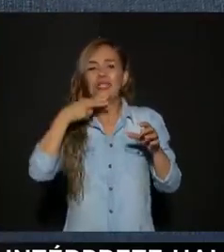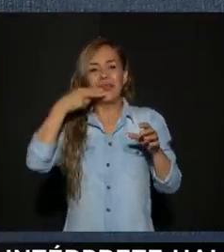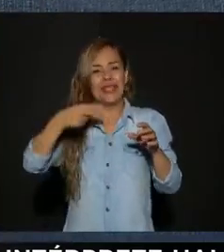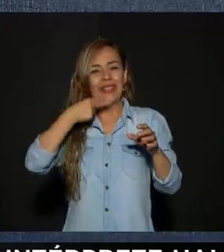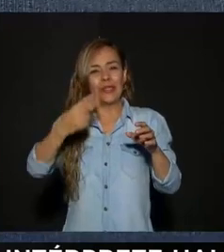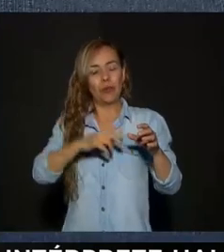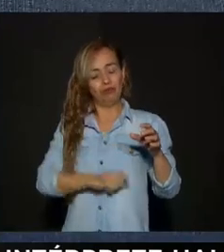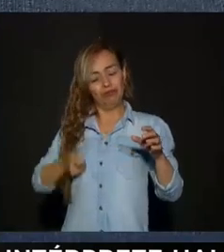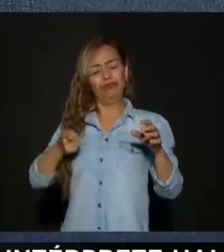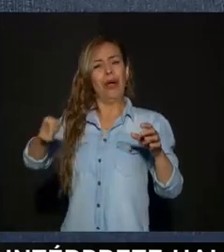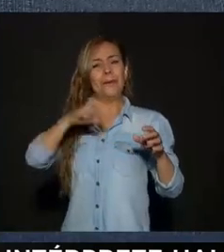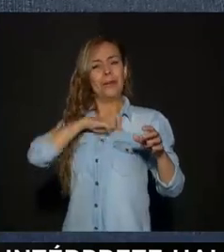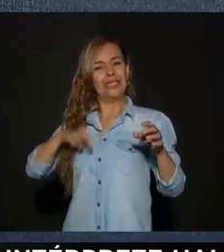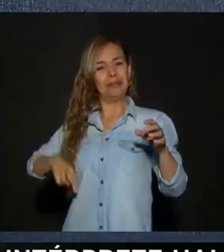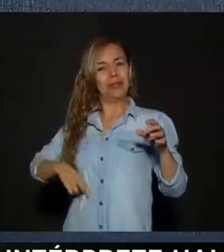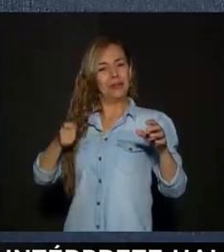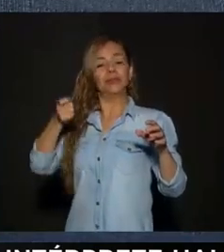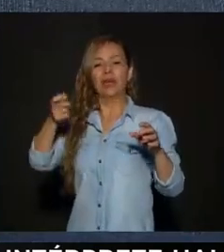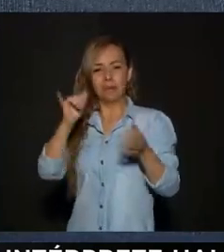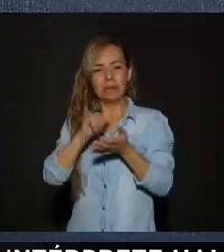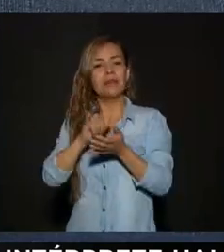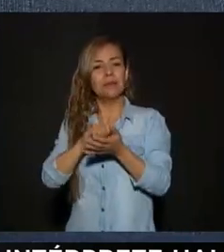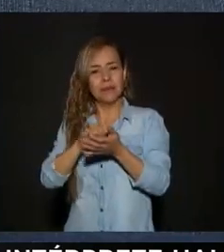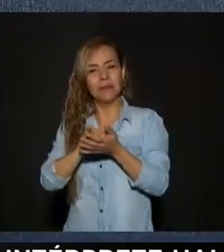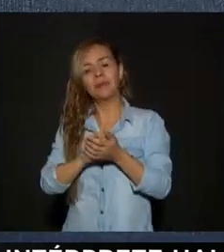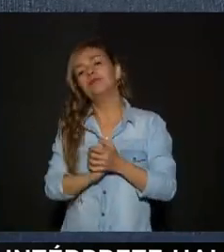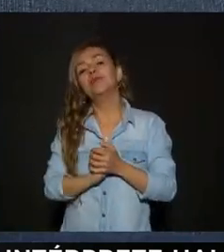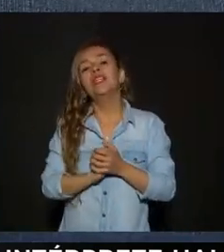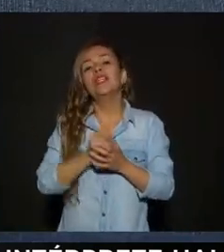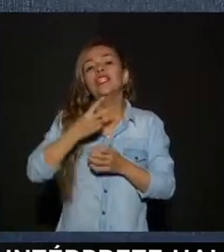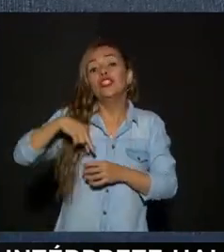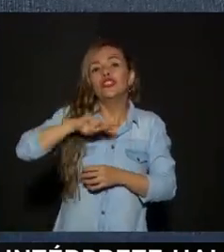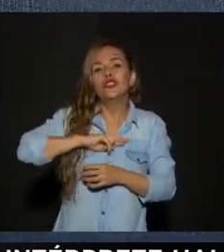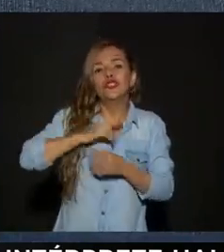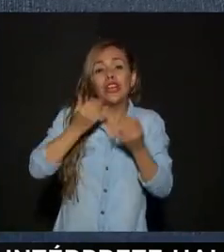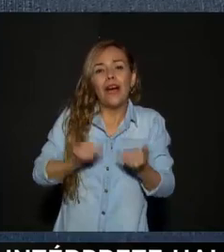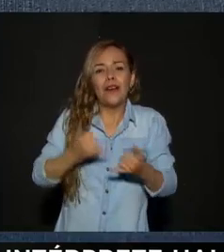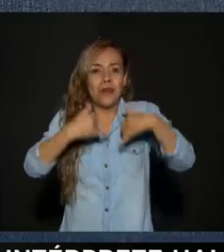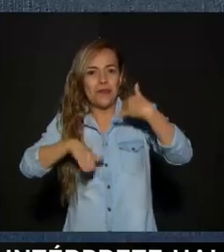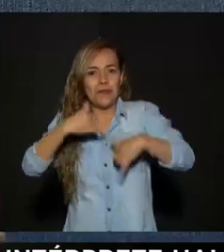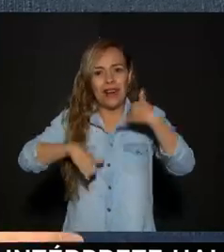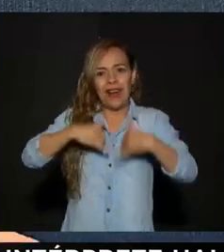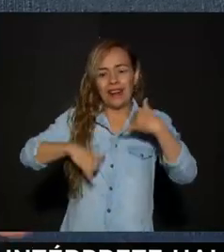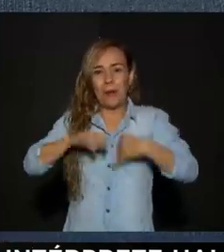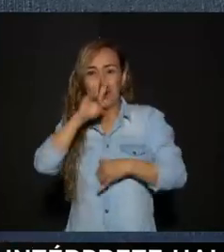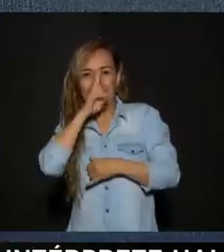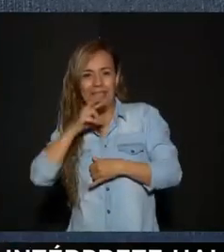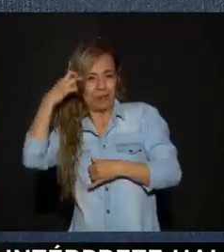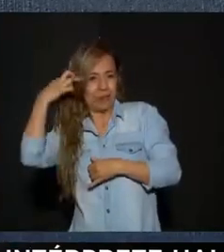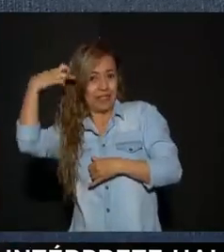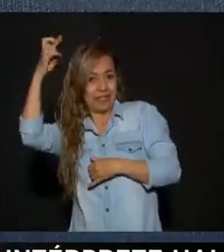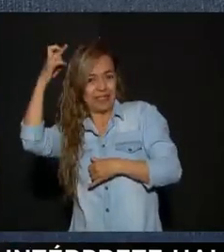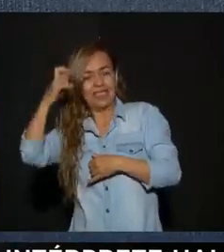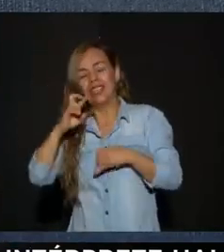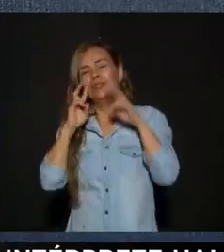ahora la astronomía, los astrónomos hacen observaciones del cielo, que también vamos a jugar a ser astrónomos. Como tú decías, que hay muchos niños